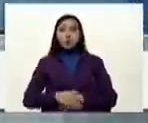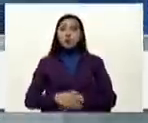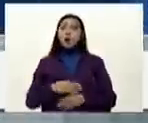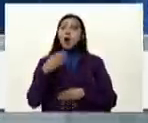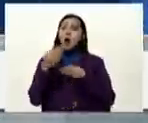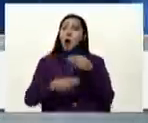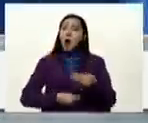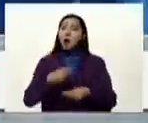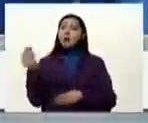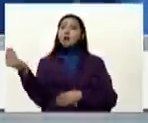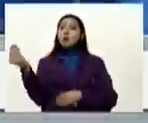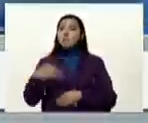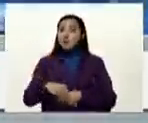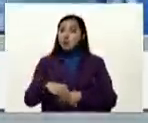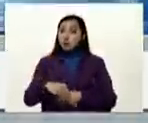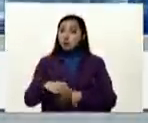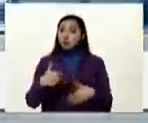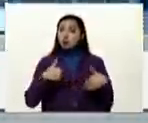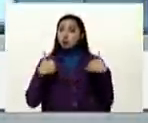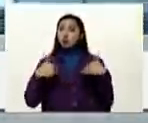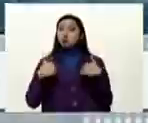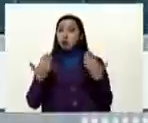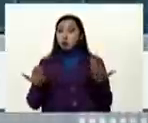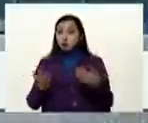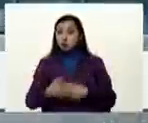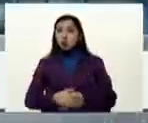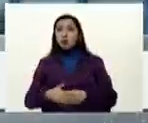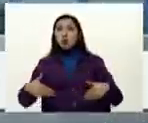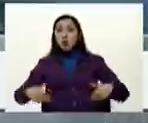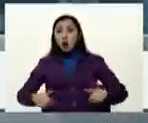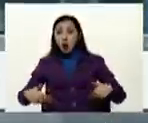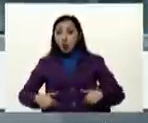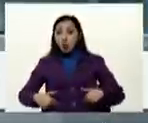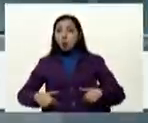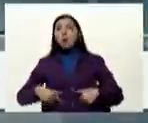haciendo más con menitos,